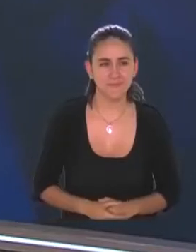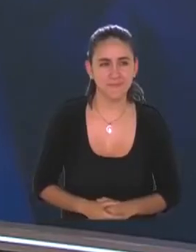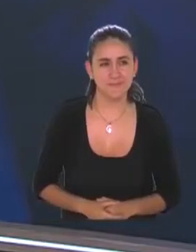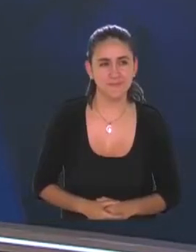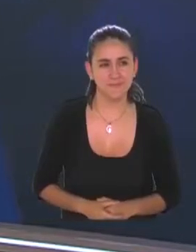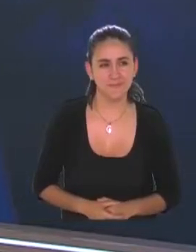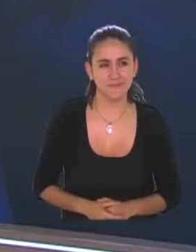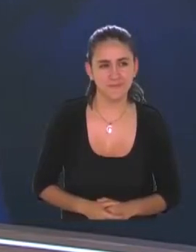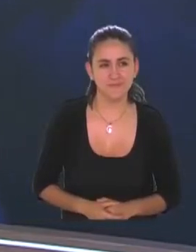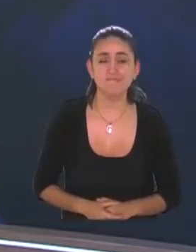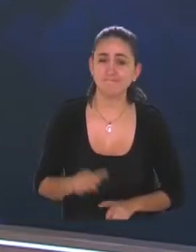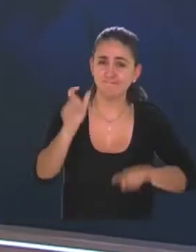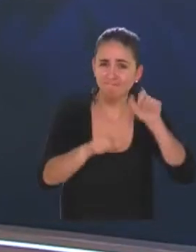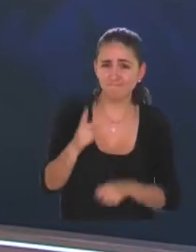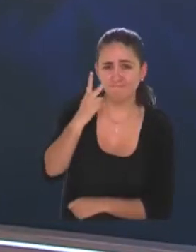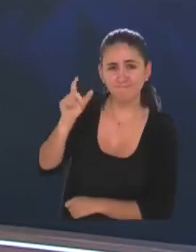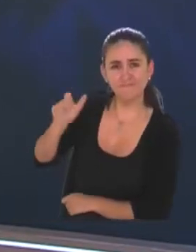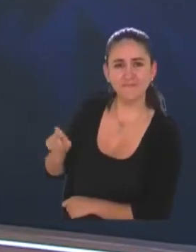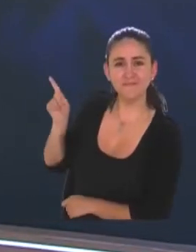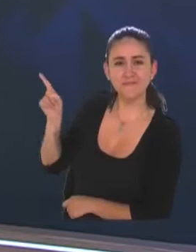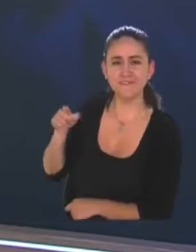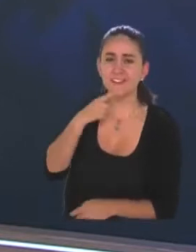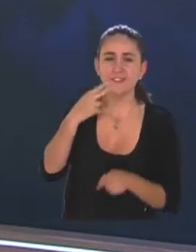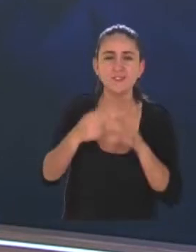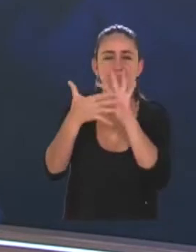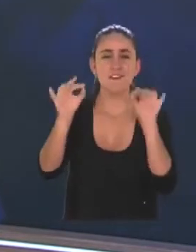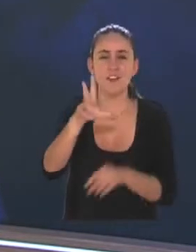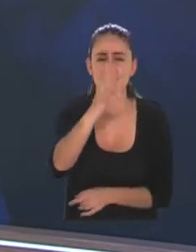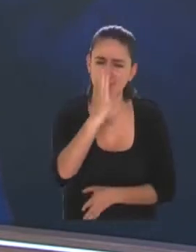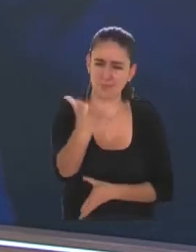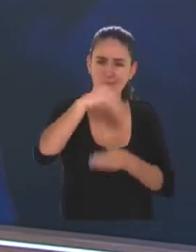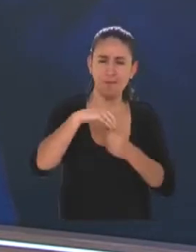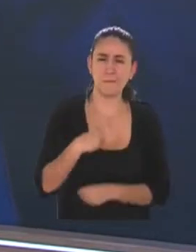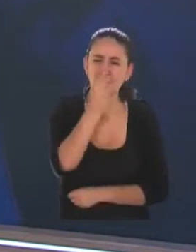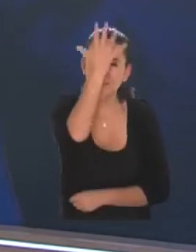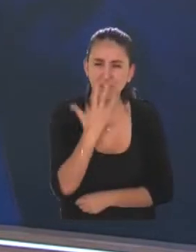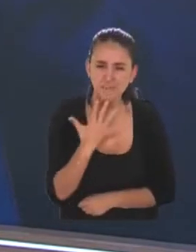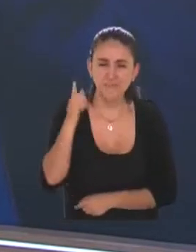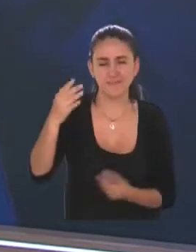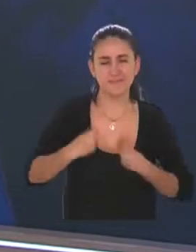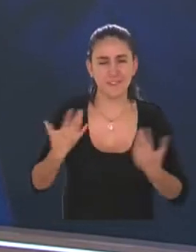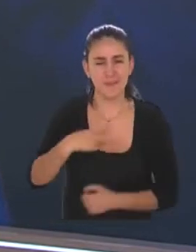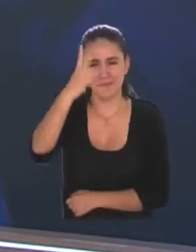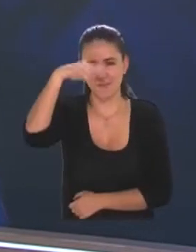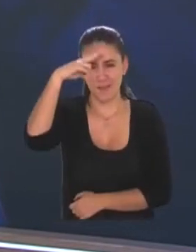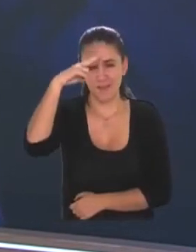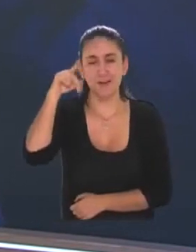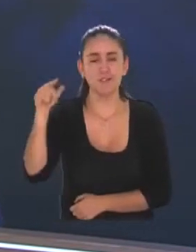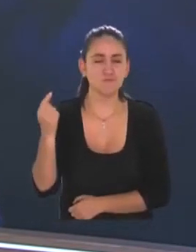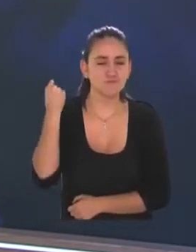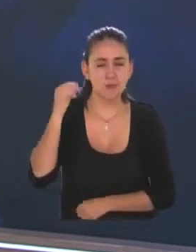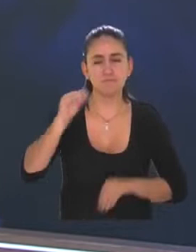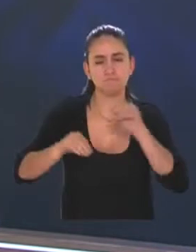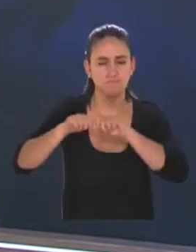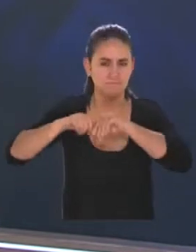adquirir... Y muchos conocieron a este man por la canción No te metas a mi Facebook. Desde México, el artista nos habló sobre su reciente sencillo,